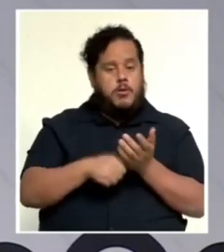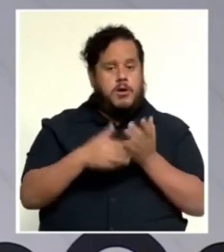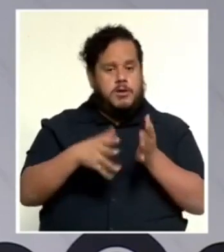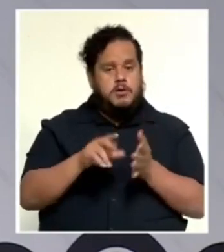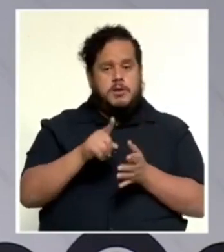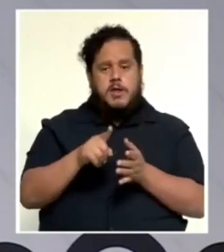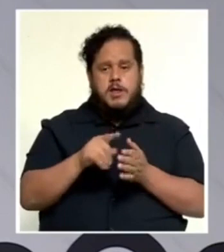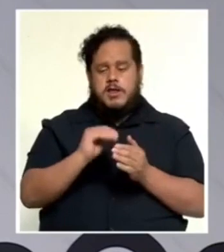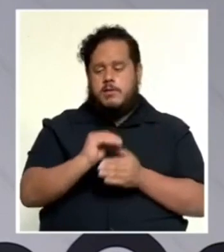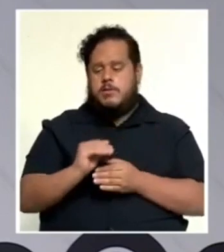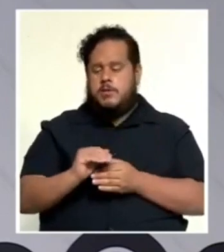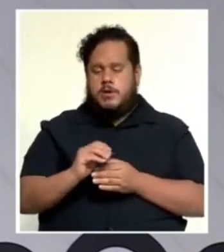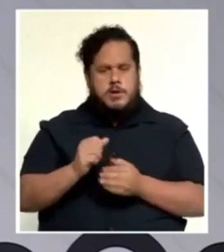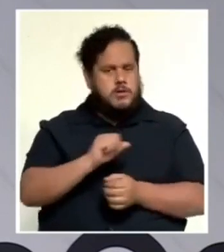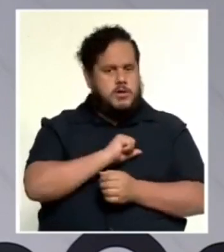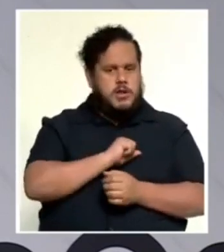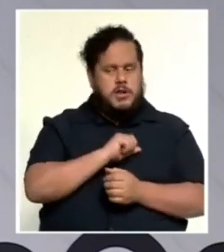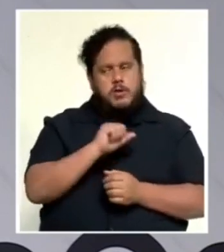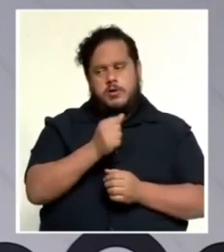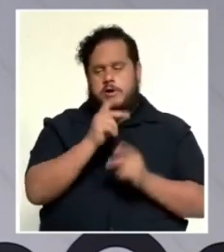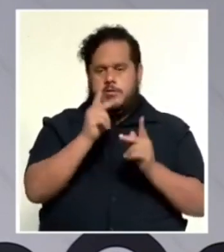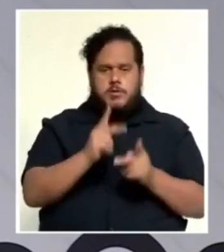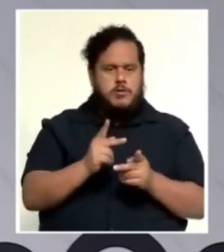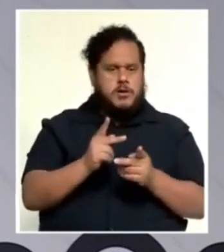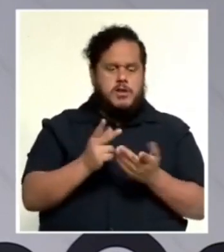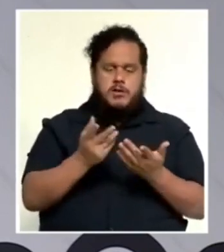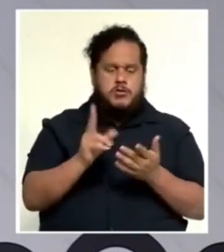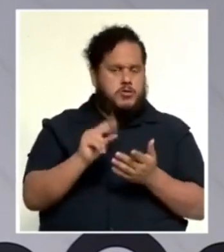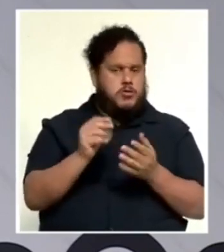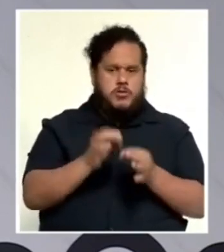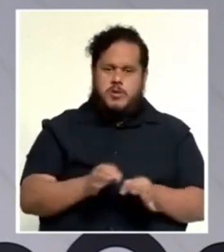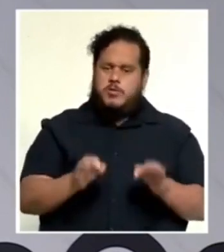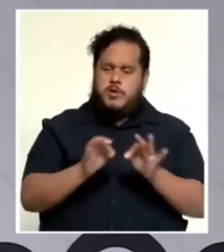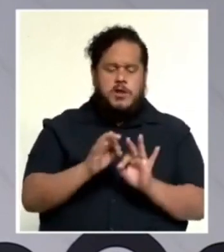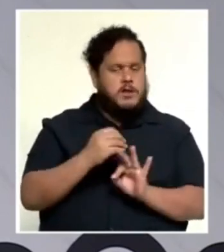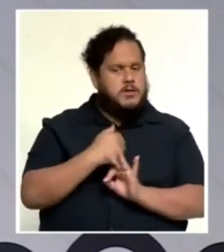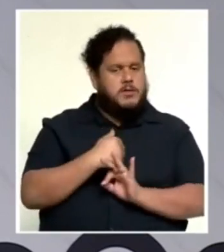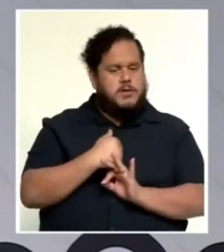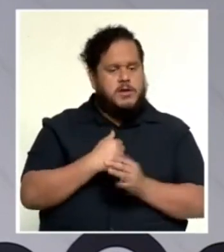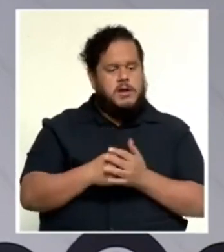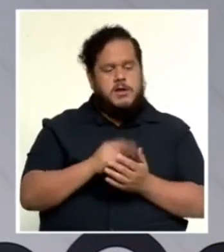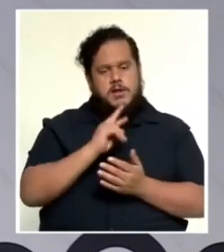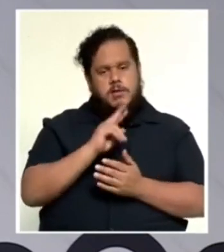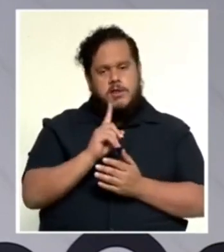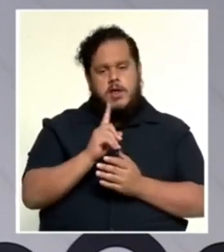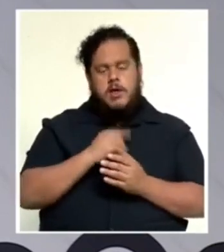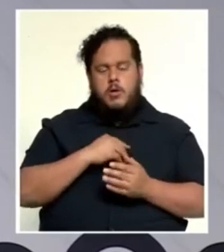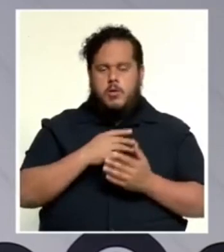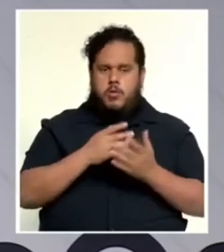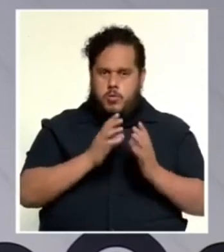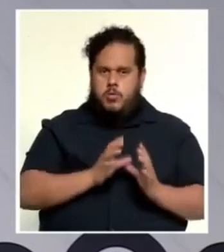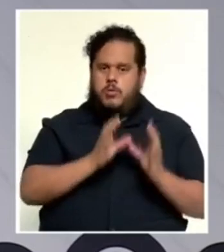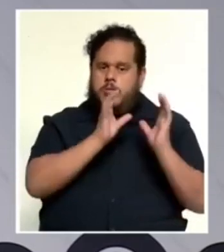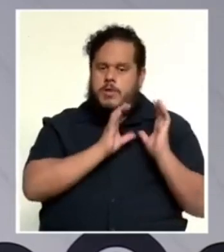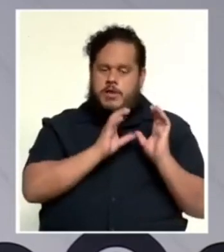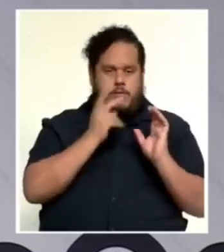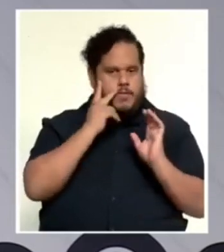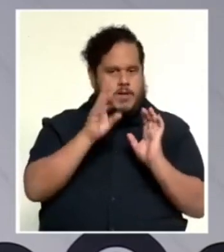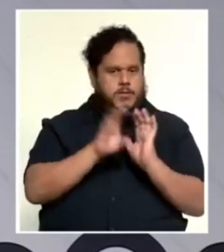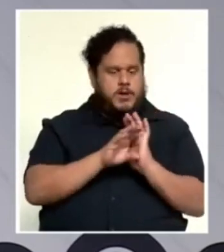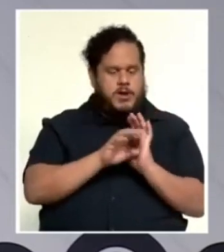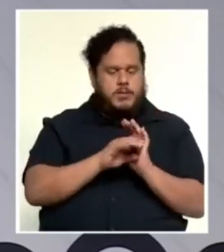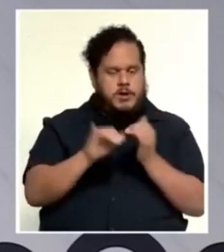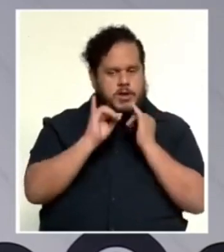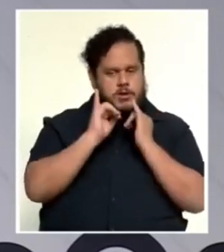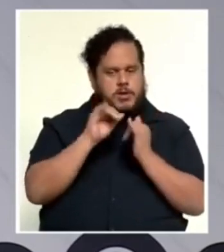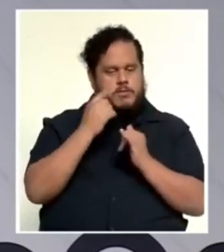nos asusten, para otras personas son completamente irrelevantes o no tienen realmente un peso. Vean, por ejemplo, el tema de las denuncias.